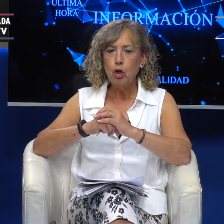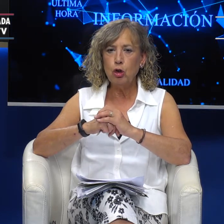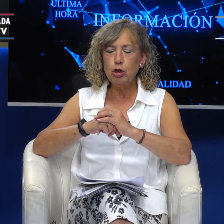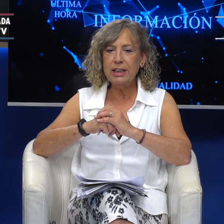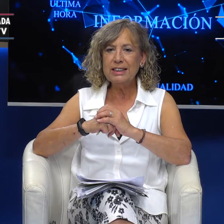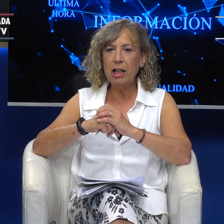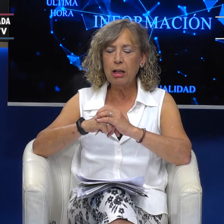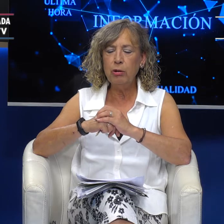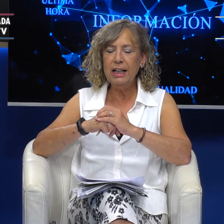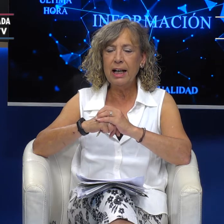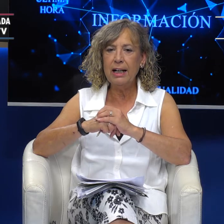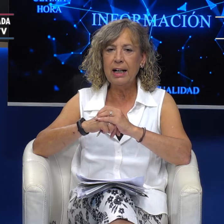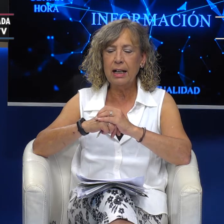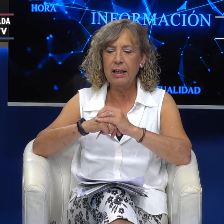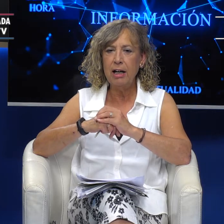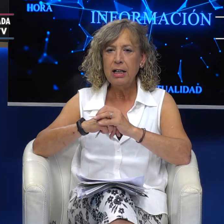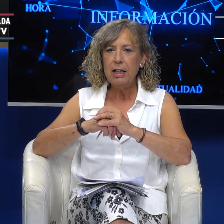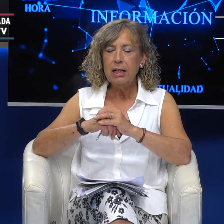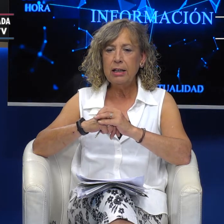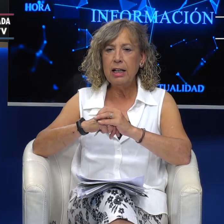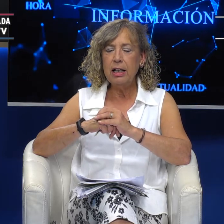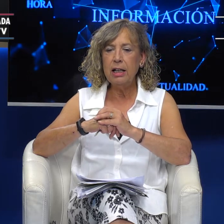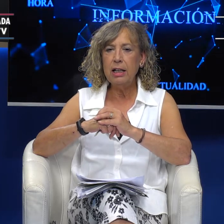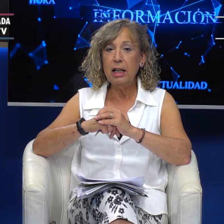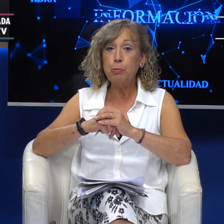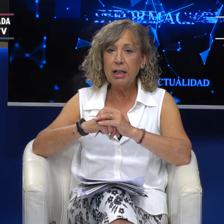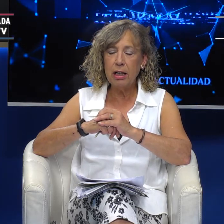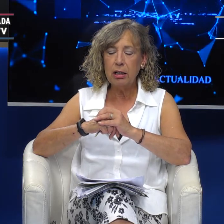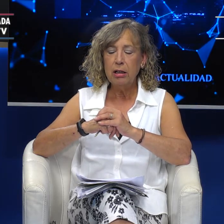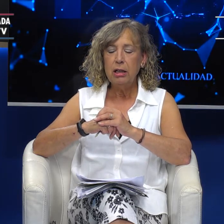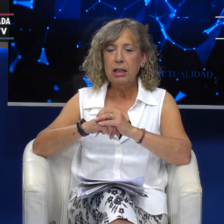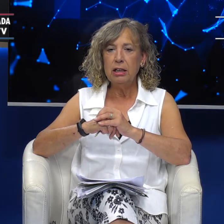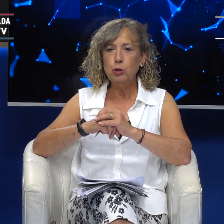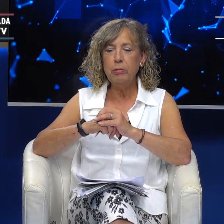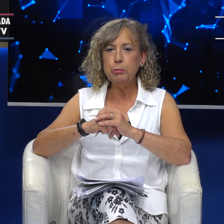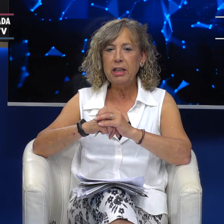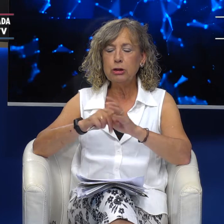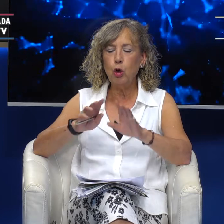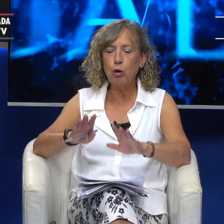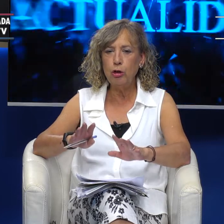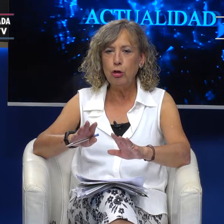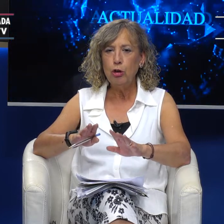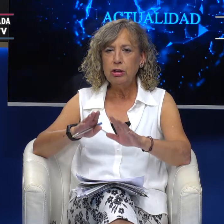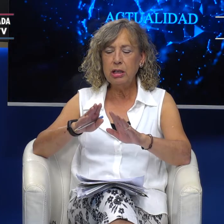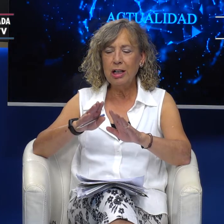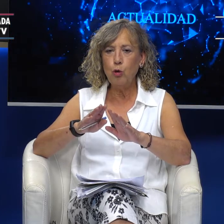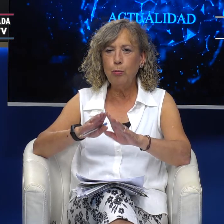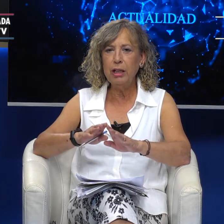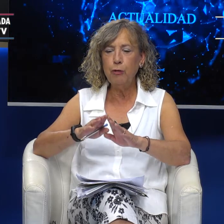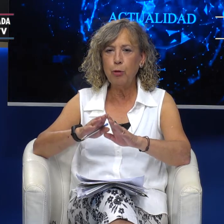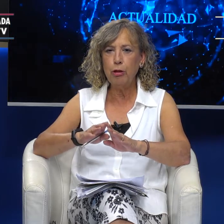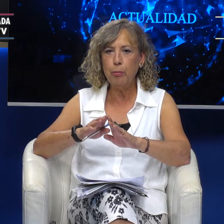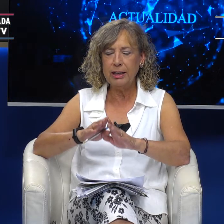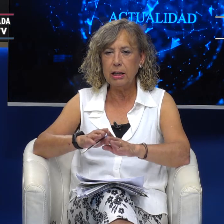colchones sagarduy en la encargada de explicar las nuevas medidas todo ello tendrán cumplida